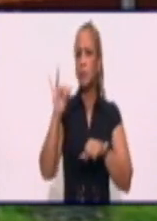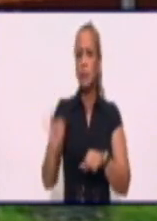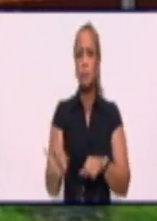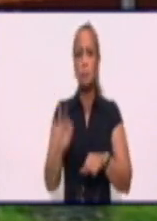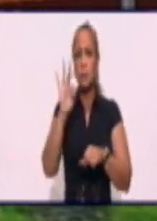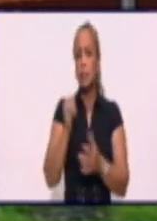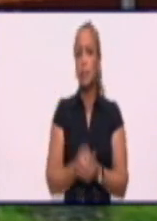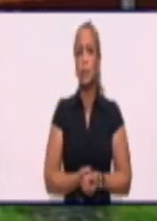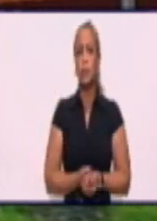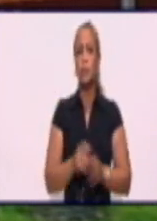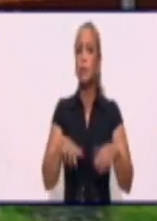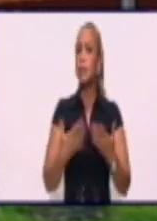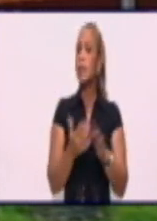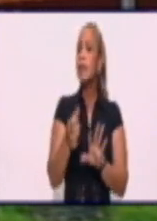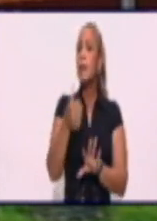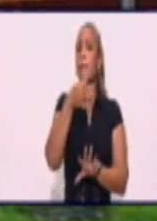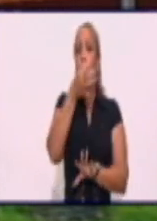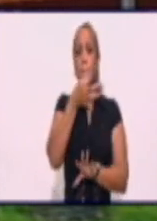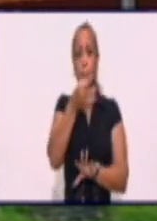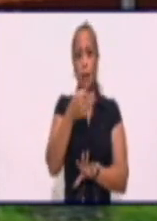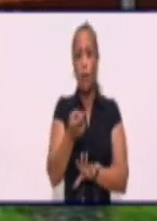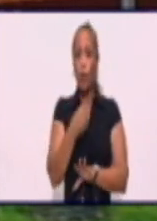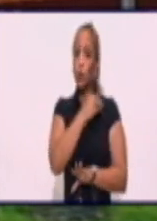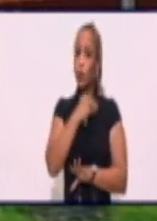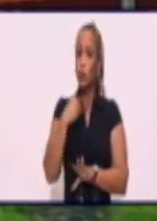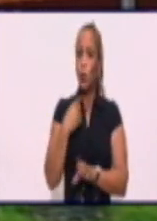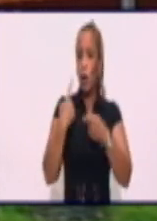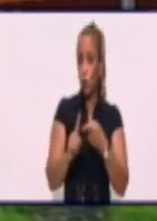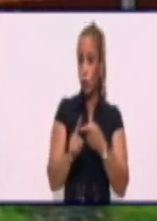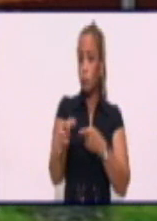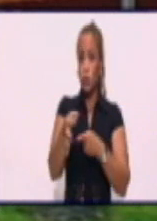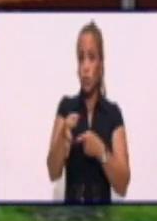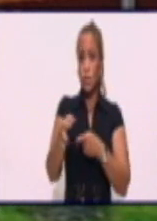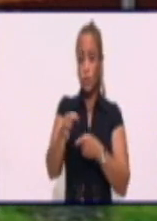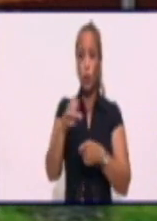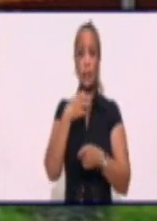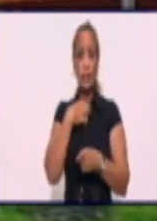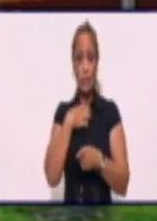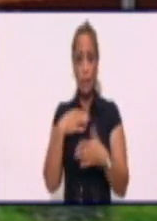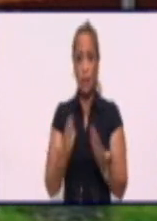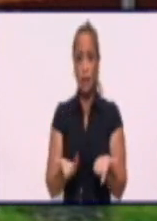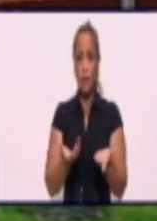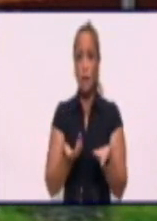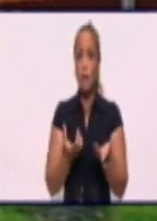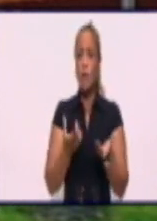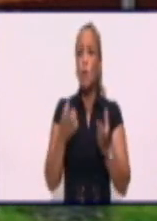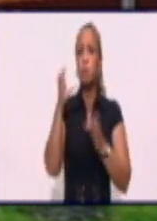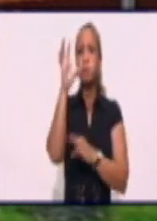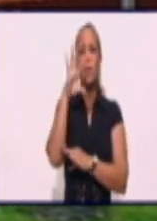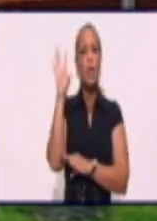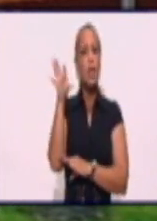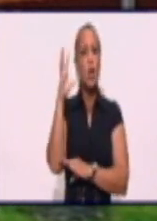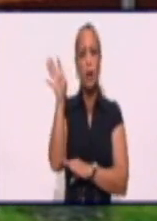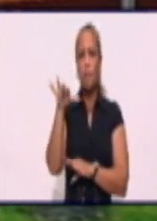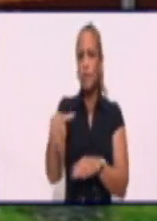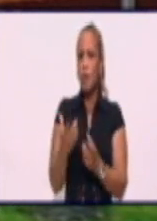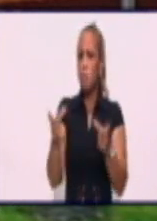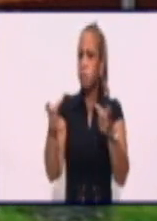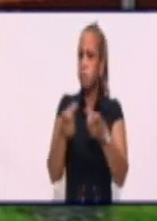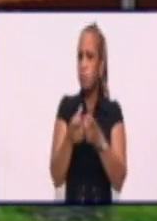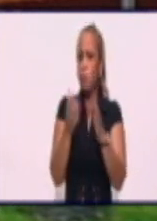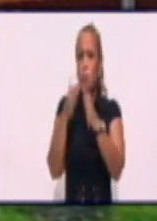lo ha explicado la doctora en otras oportunidades. Son municipios que tienen una geografía pequeña, su población